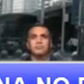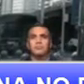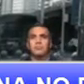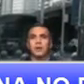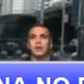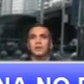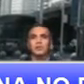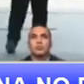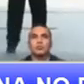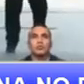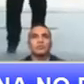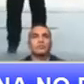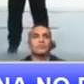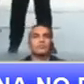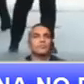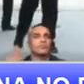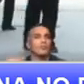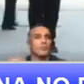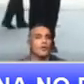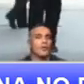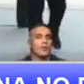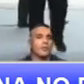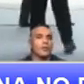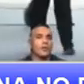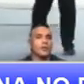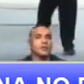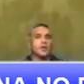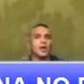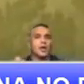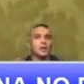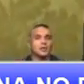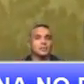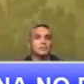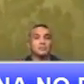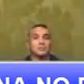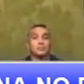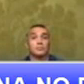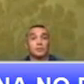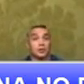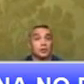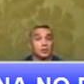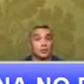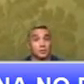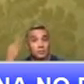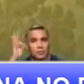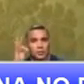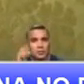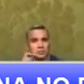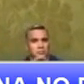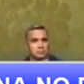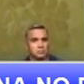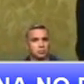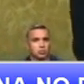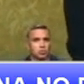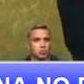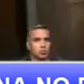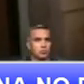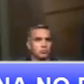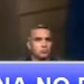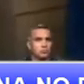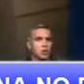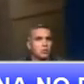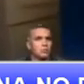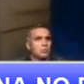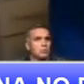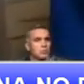una nueva neumonía similar a la del SARS. El presidente francés ya había manifestado su recelo sobre el origen de la enfermedad. Dijo